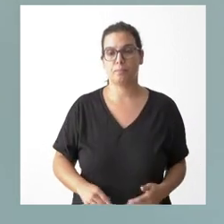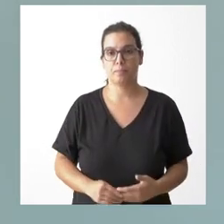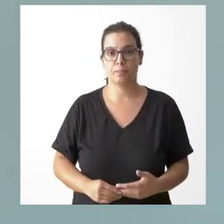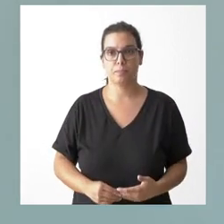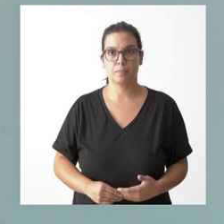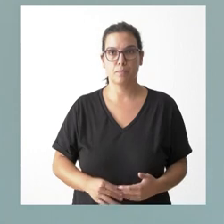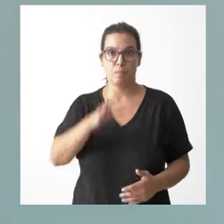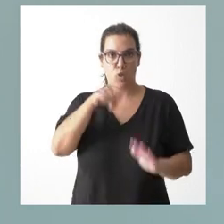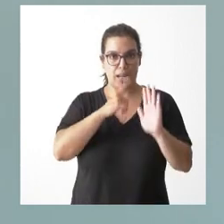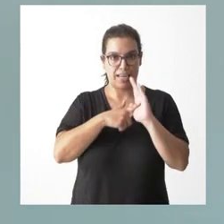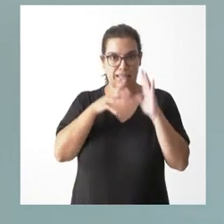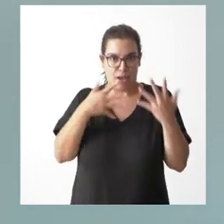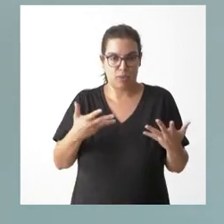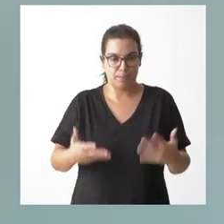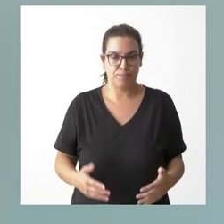vigente en nuestro caso.